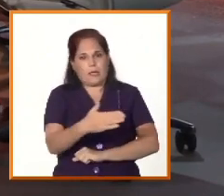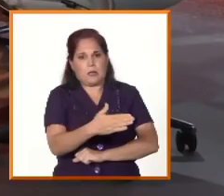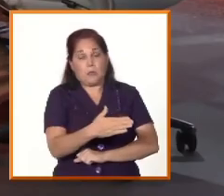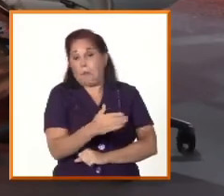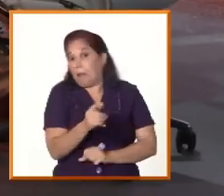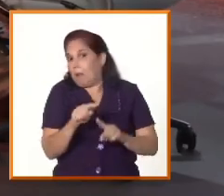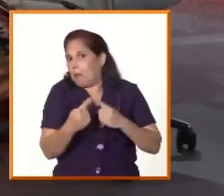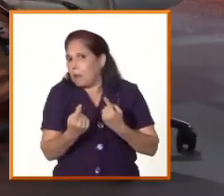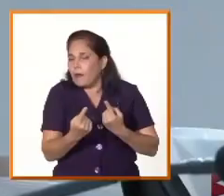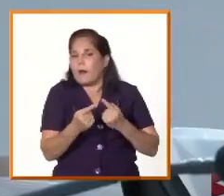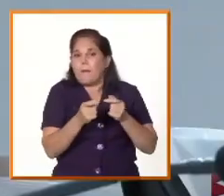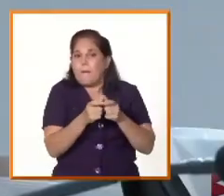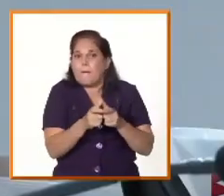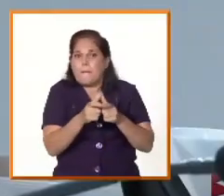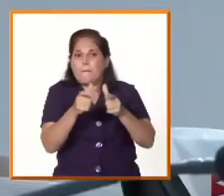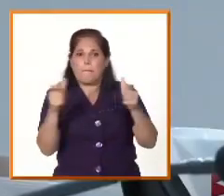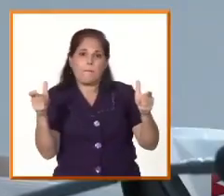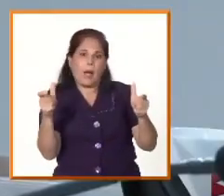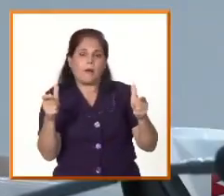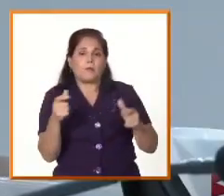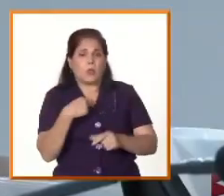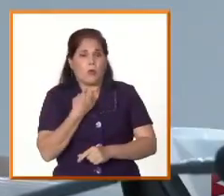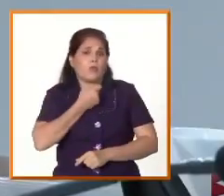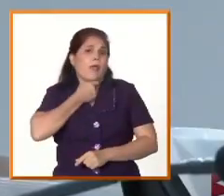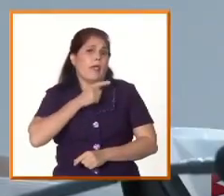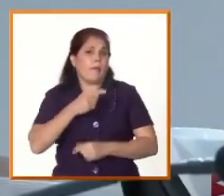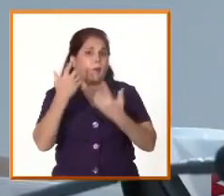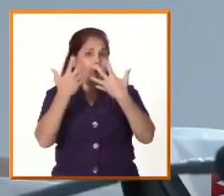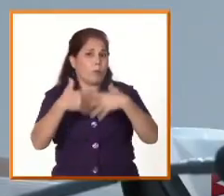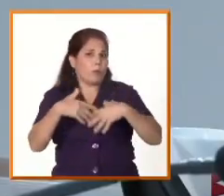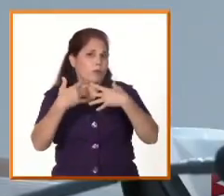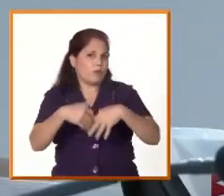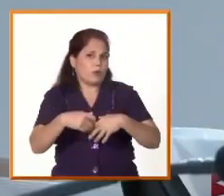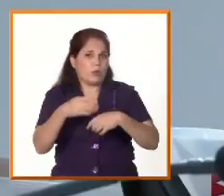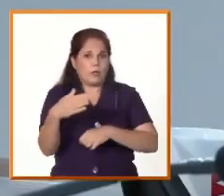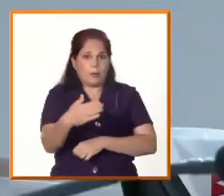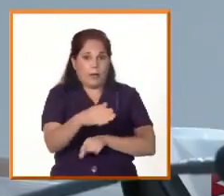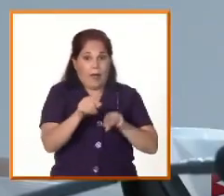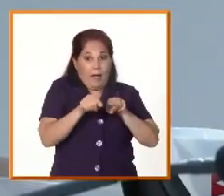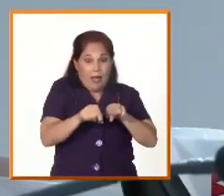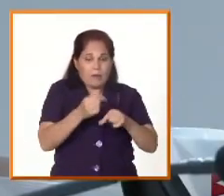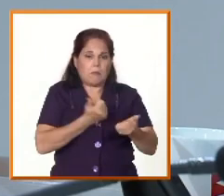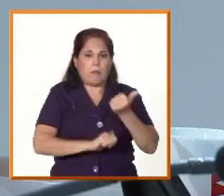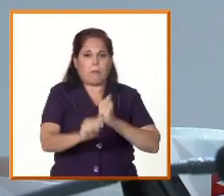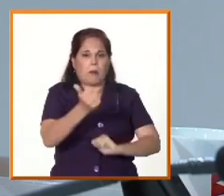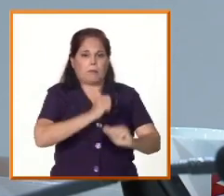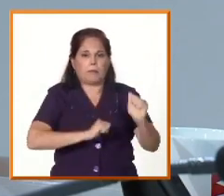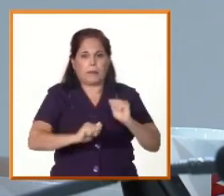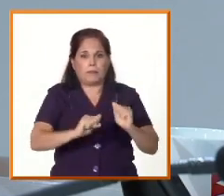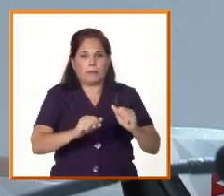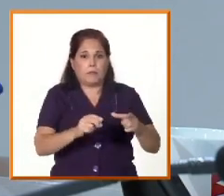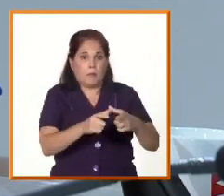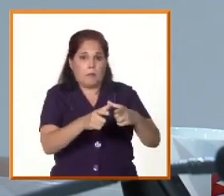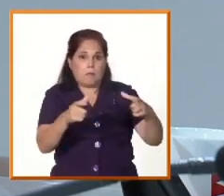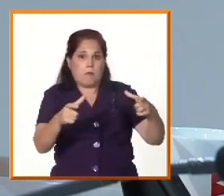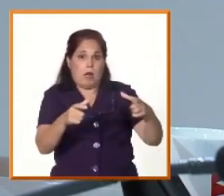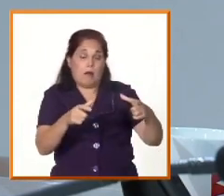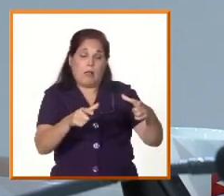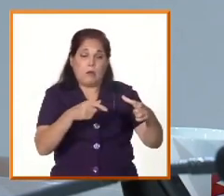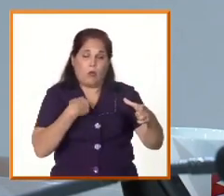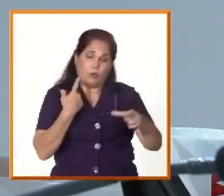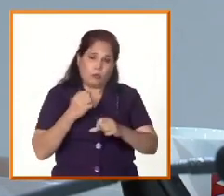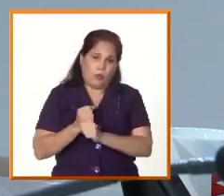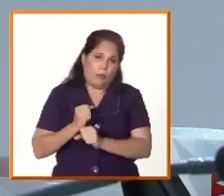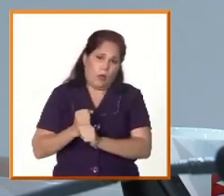los crecimientos precisamente vamos a tener de productos pesqueros está en desarrollo acuícola que nosotros Hoy estamos trabajando